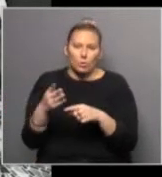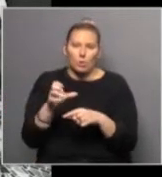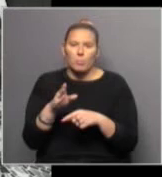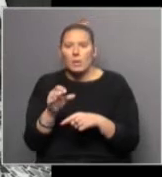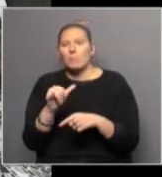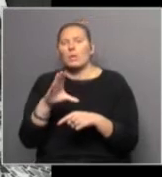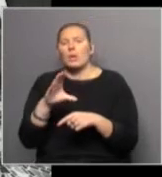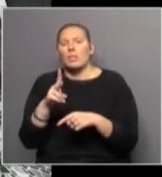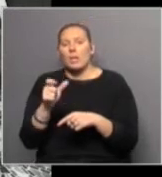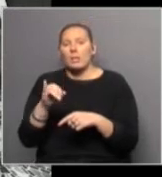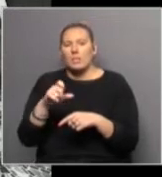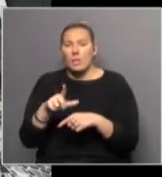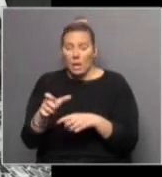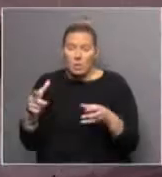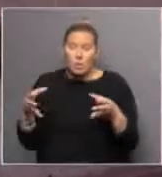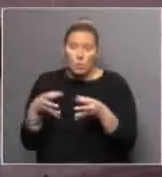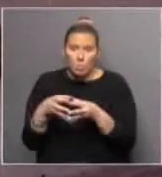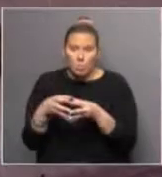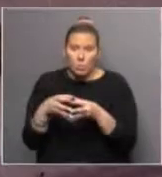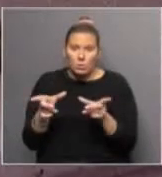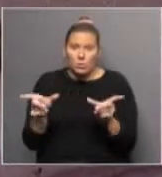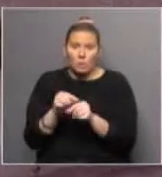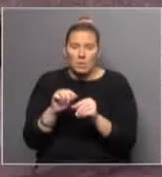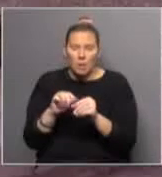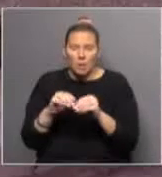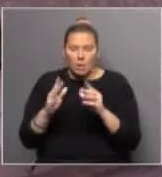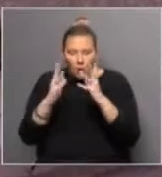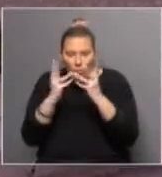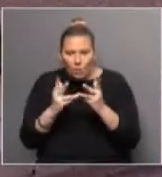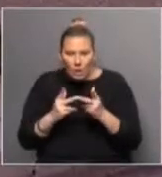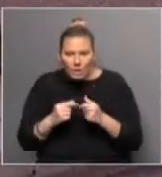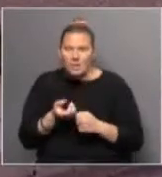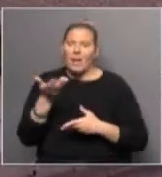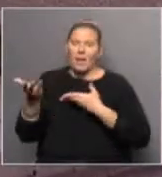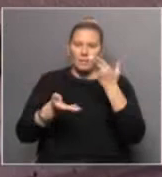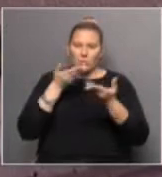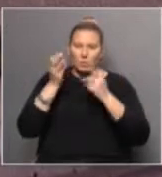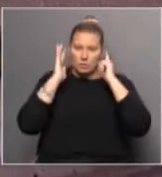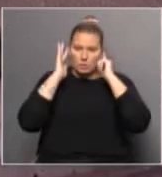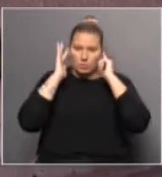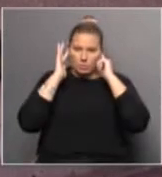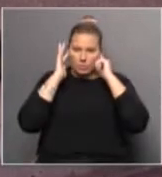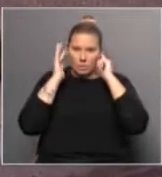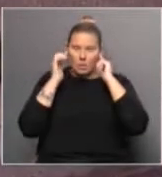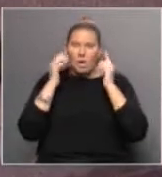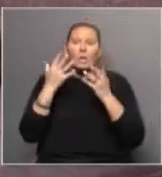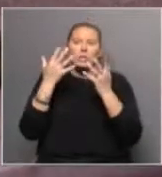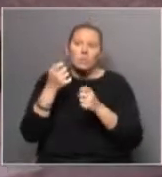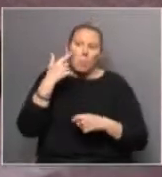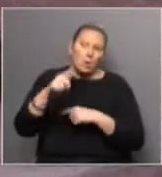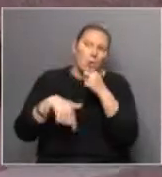Canedo, y ahí el grupo terminaba de armar las canciones. Como decía, intentamos otras